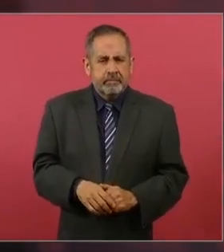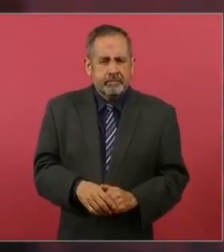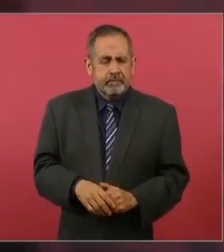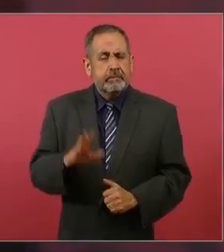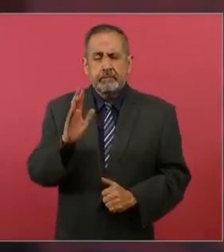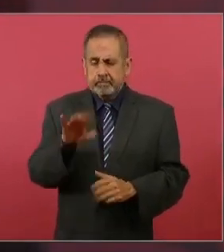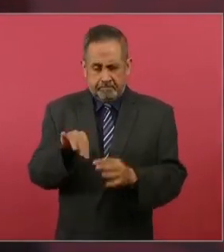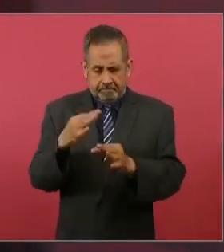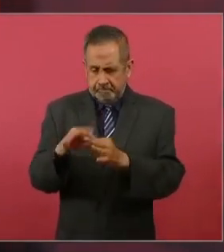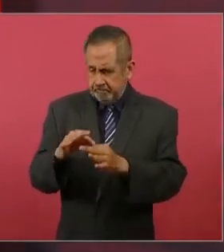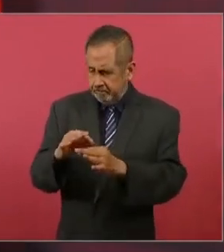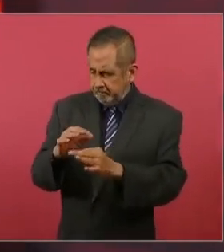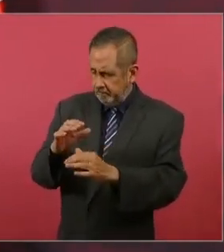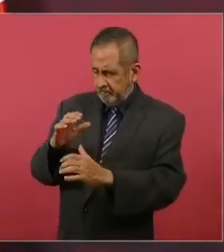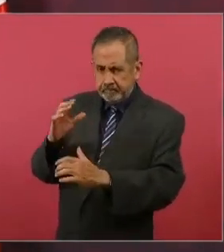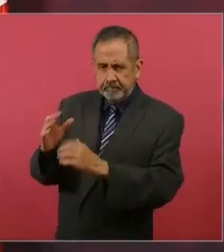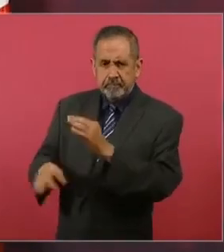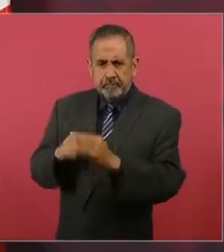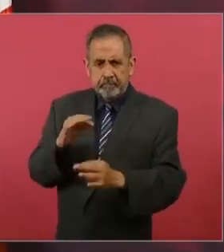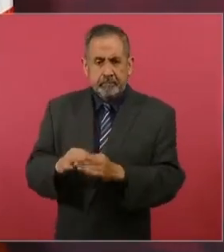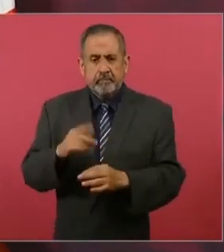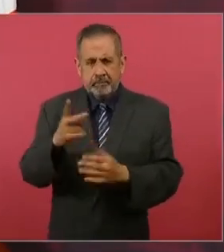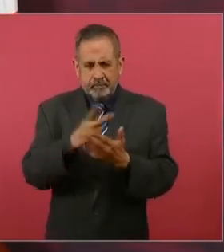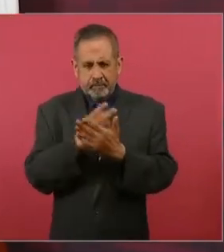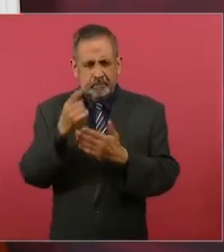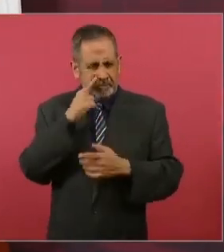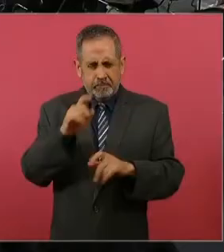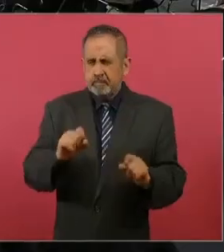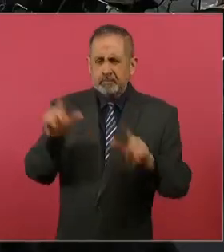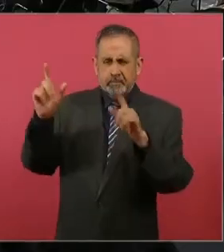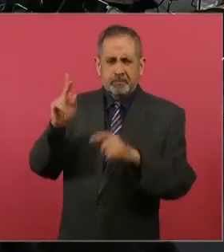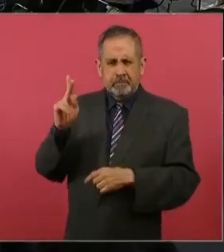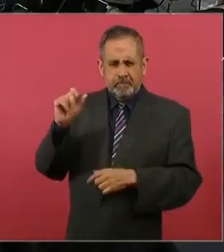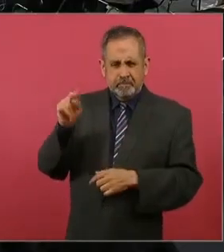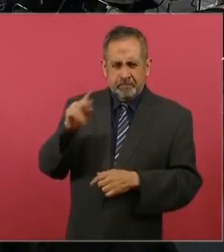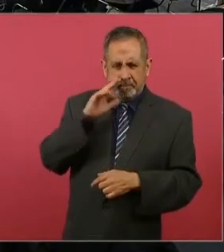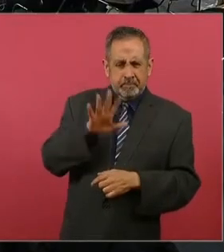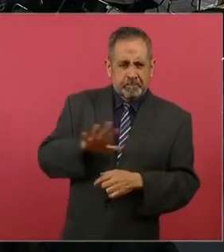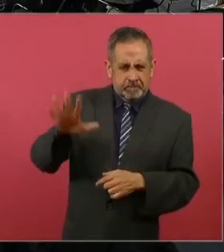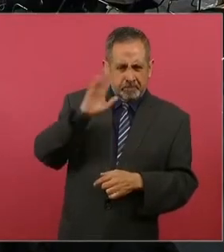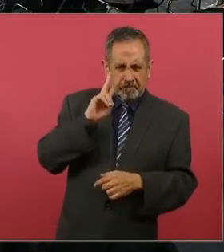Ya se terminó y ese es el programa. Si ponen el plano nada más para…